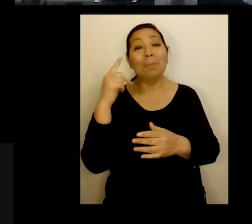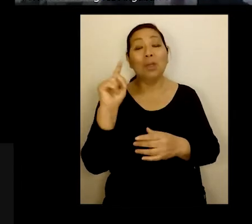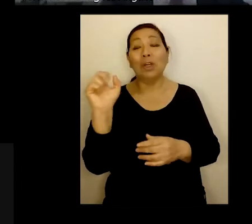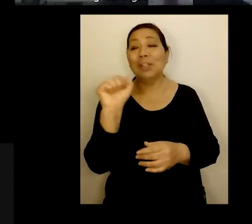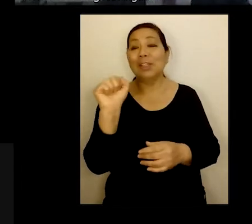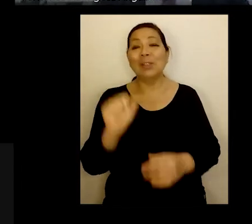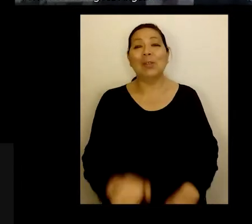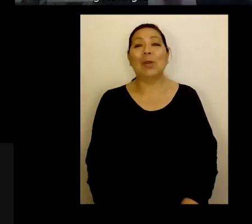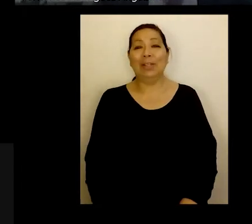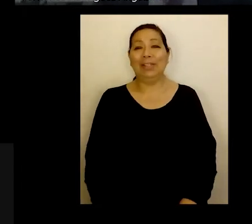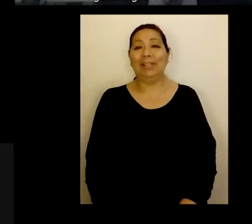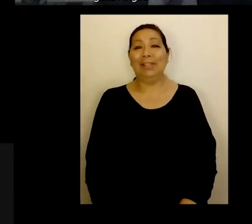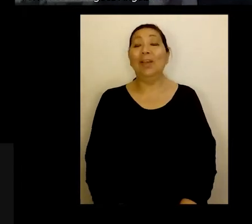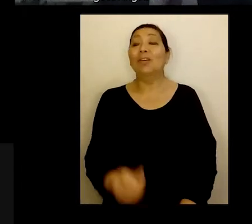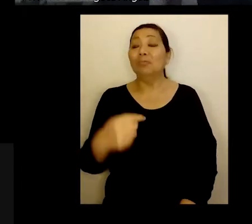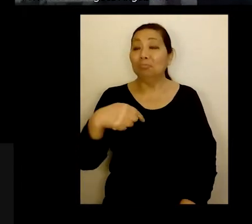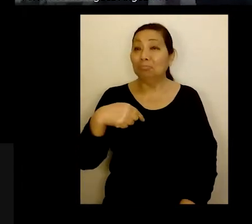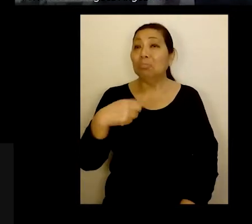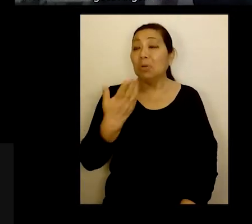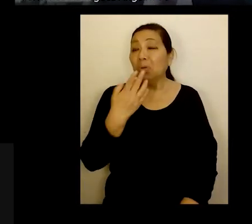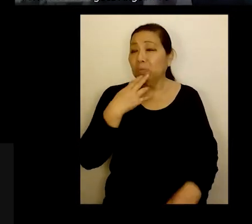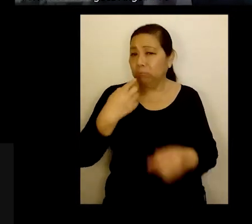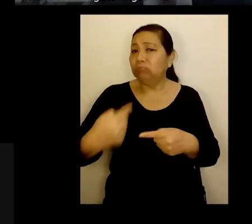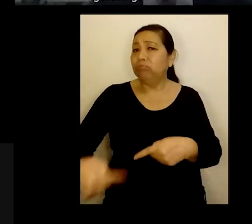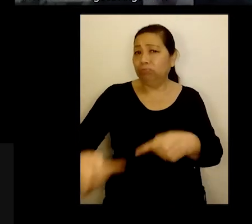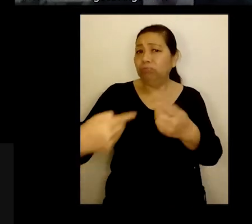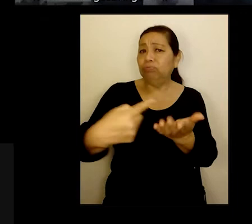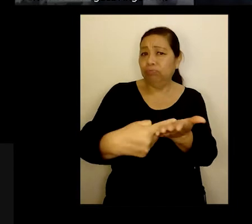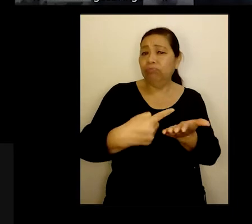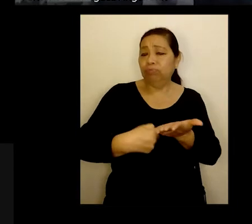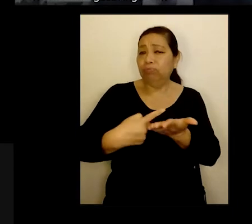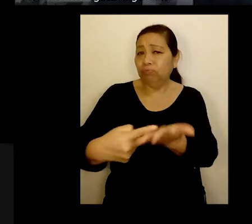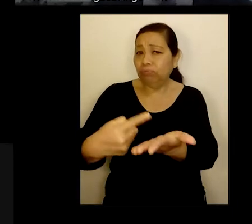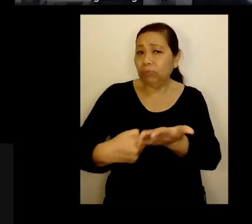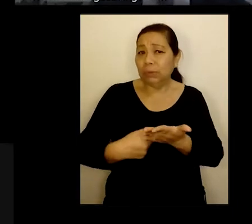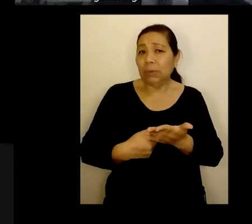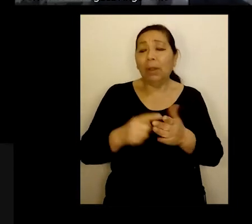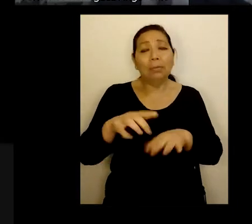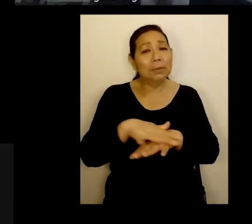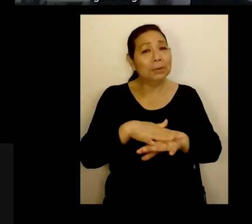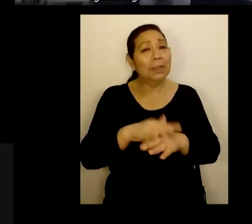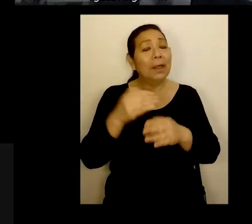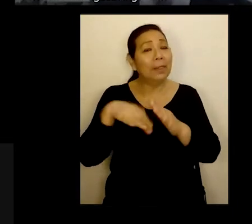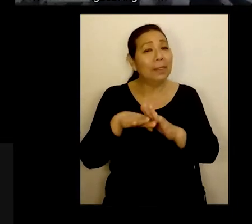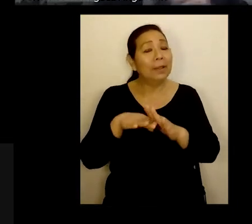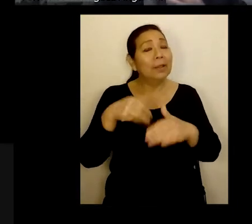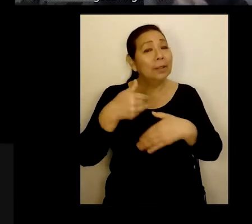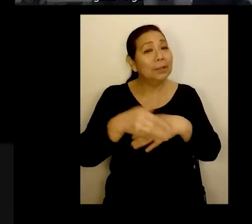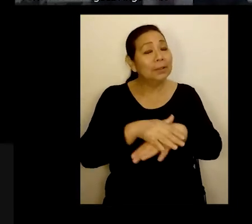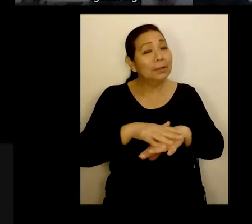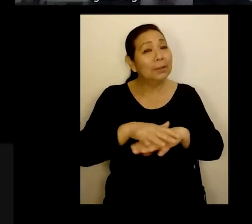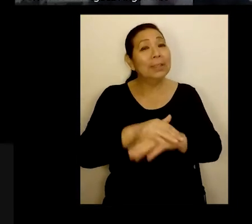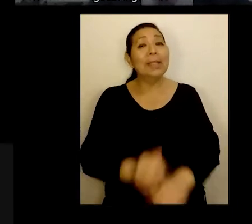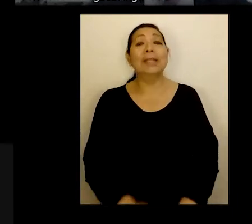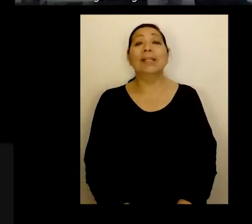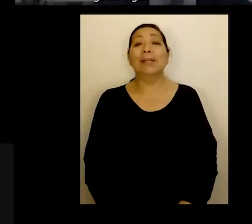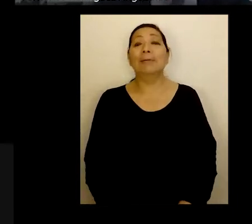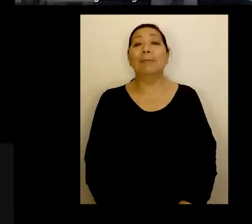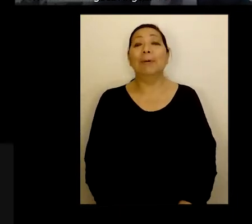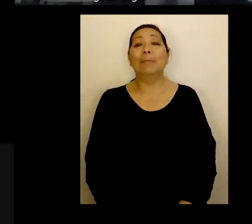de soles. Nosotros discutimos en el procedimiento administrativo y dentro del procedimiento